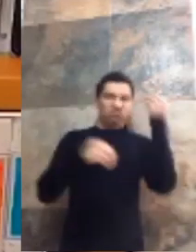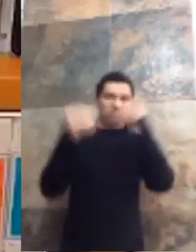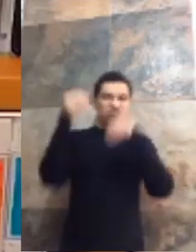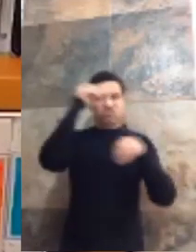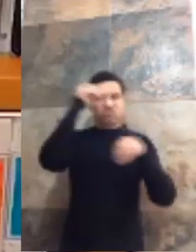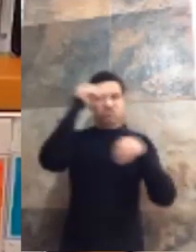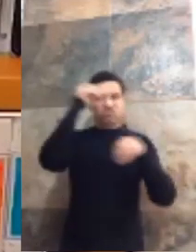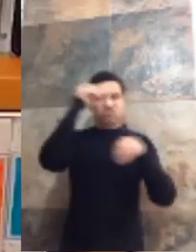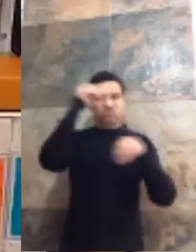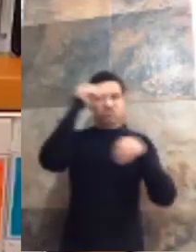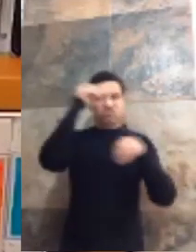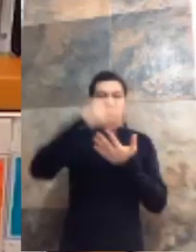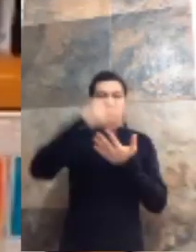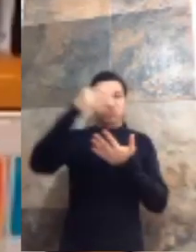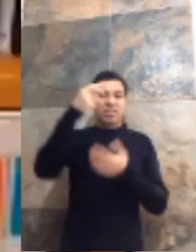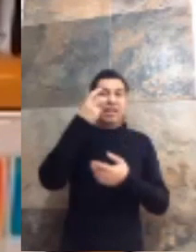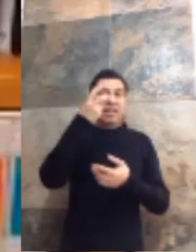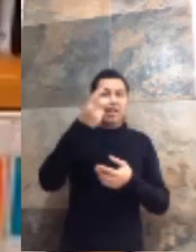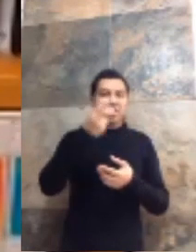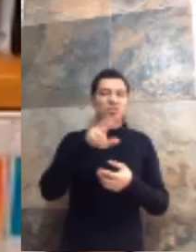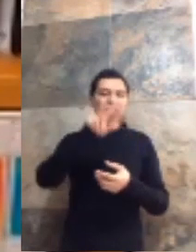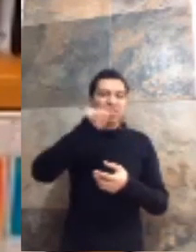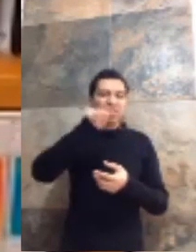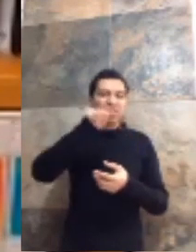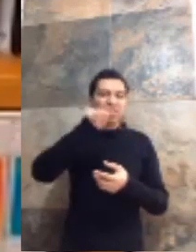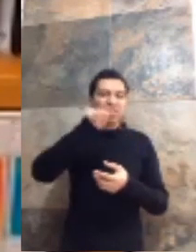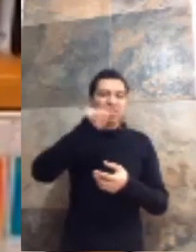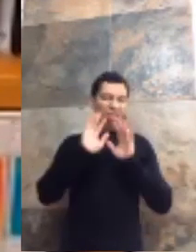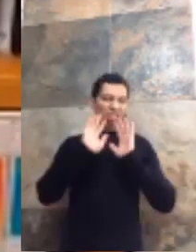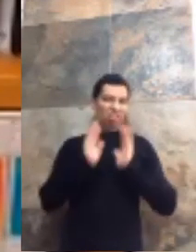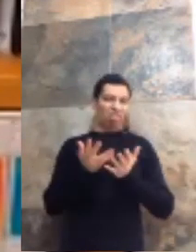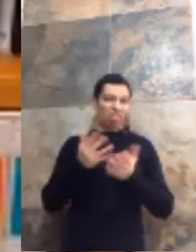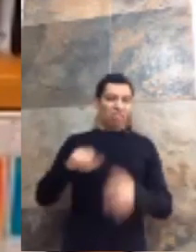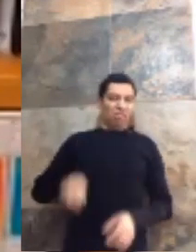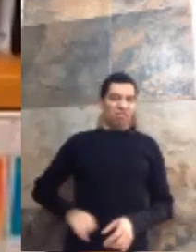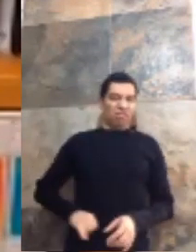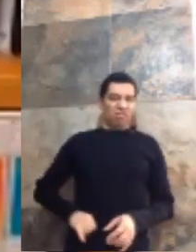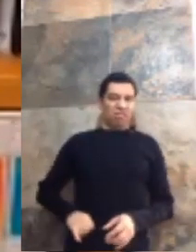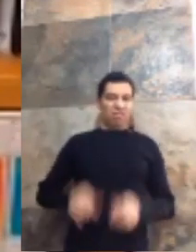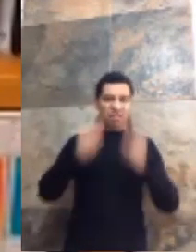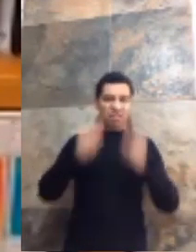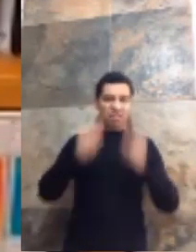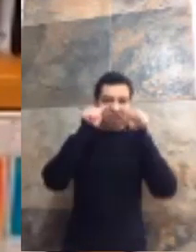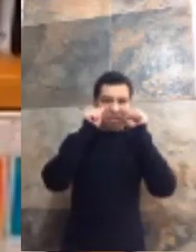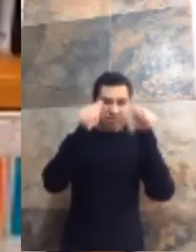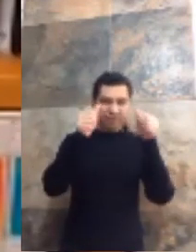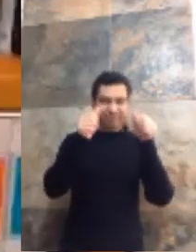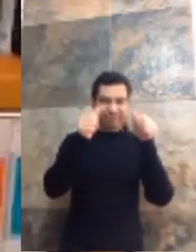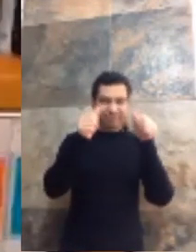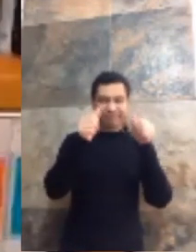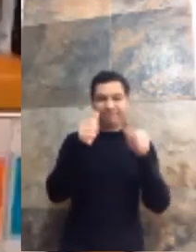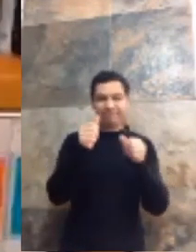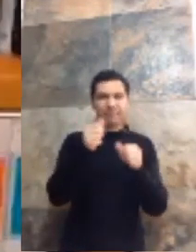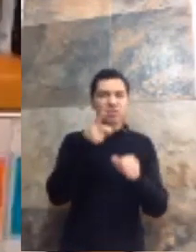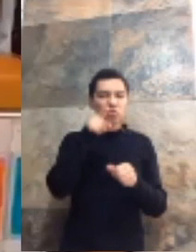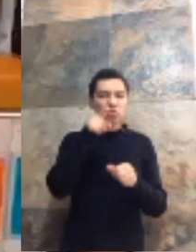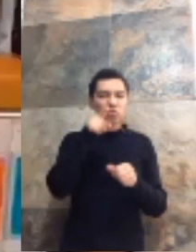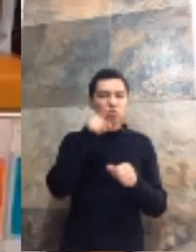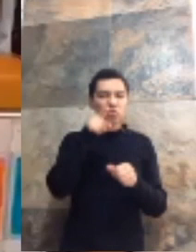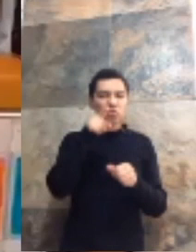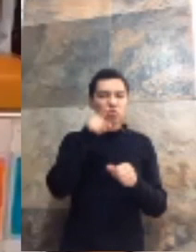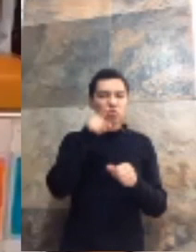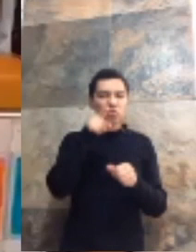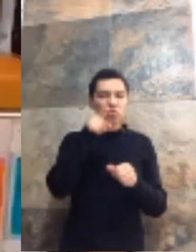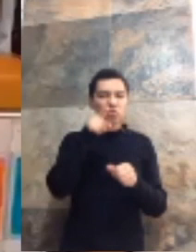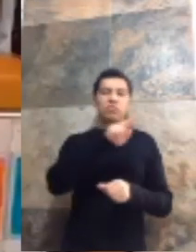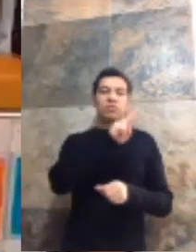caramba, debe estar muy mal si ya me lo dijeron 5 veces. Y esto funciona para bien y para mal. Entre las cosas que se